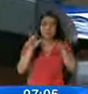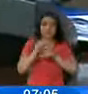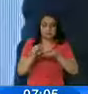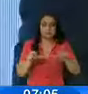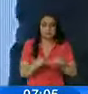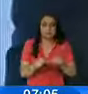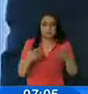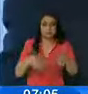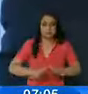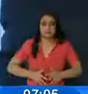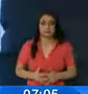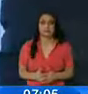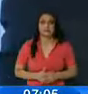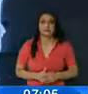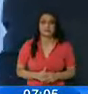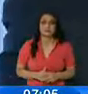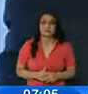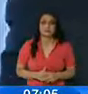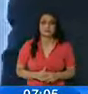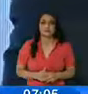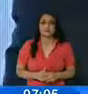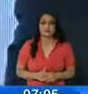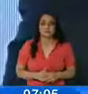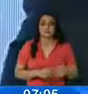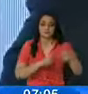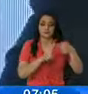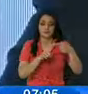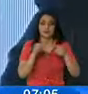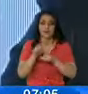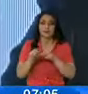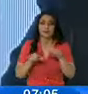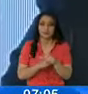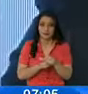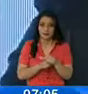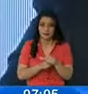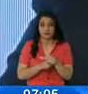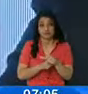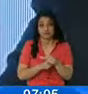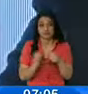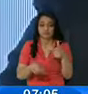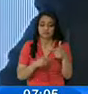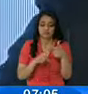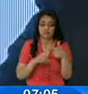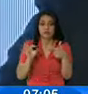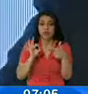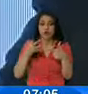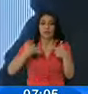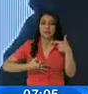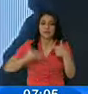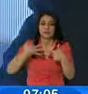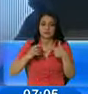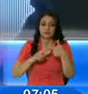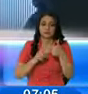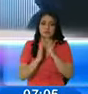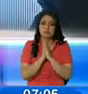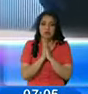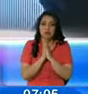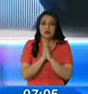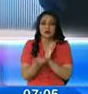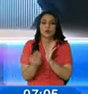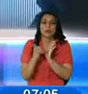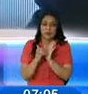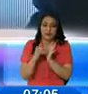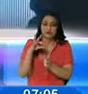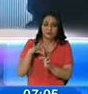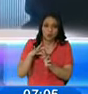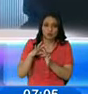administrativa así en el área jurisdiccional también podrá presentar lo que son apelaciones de manera